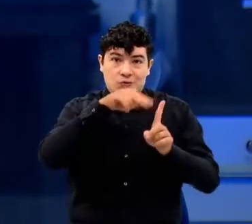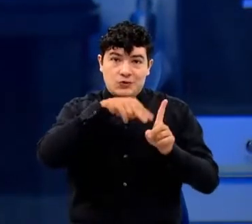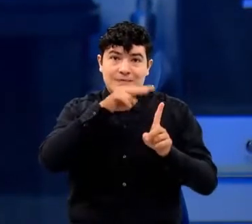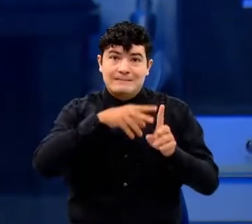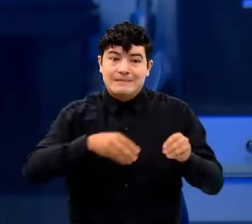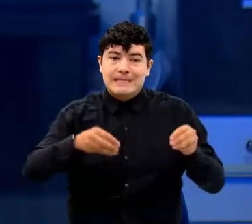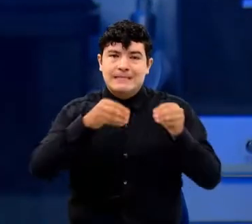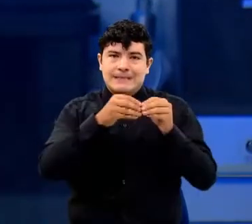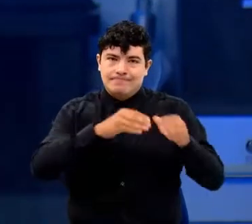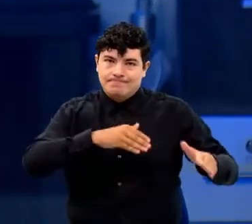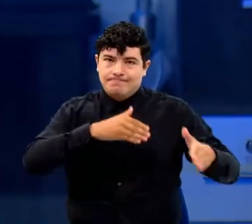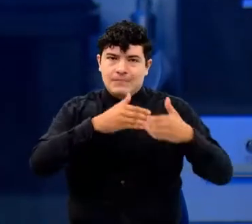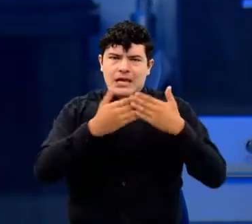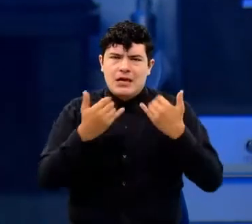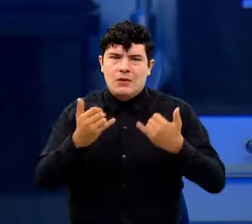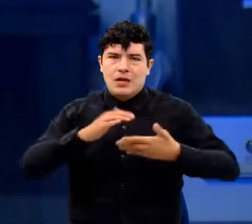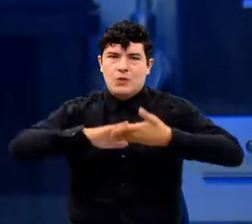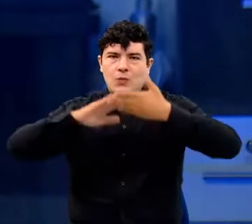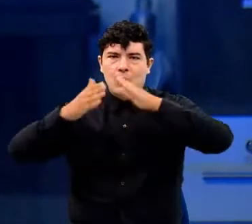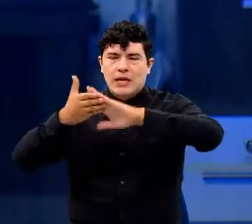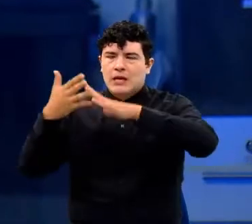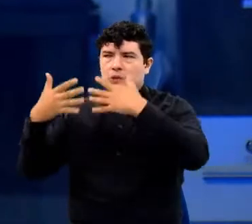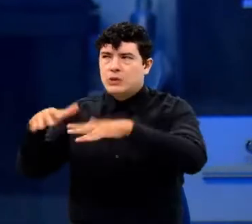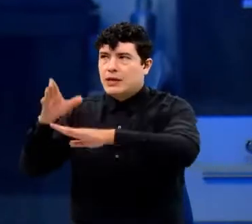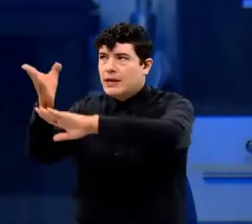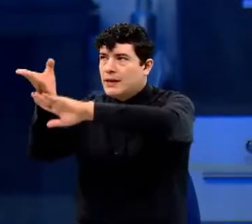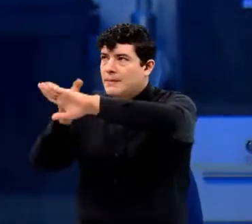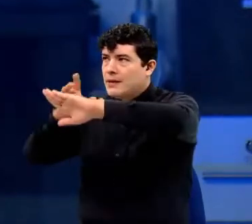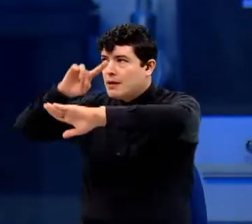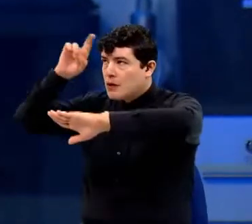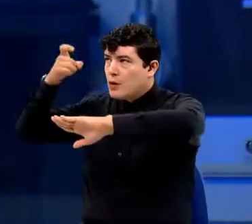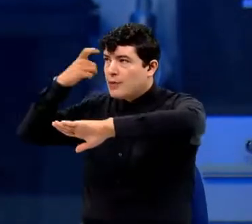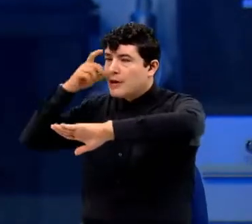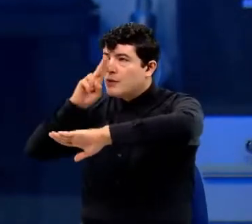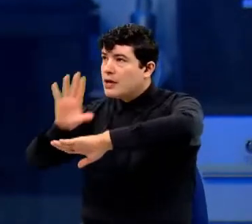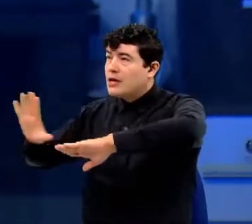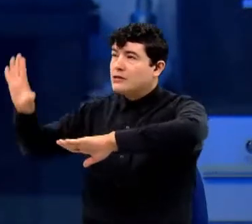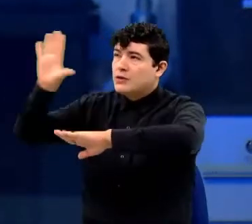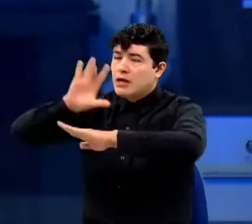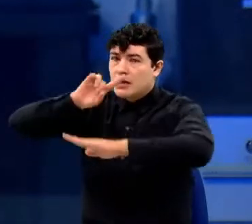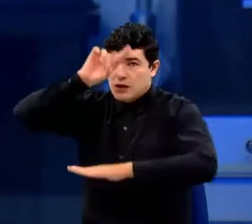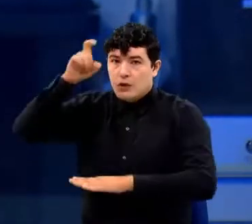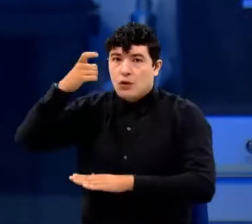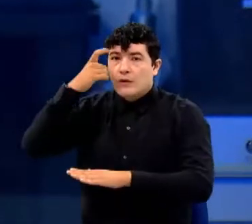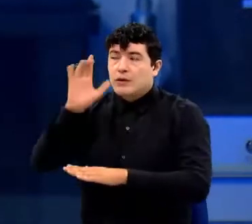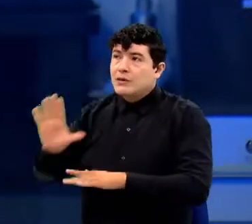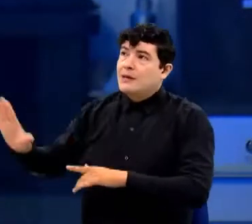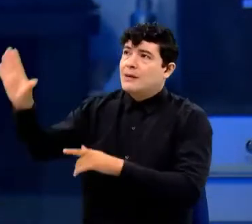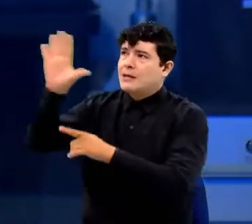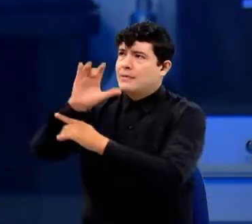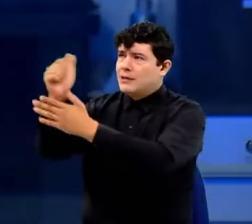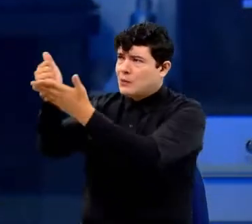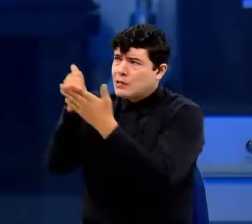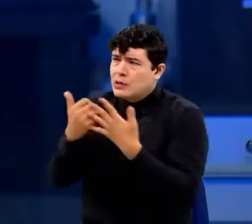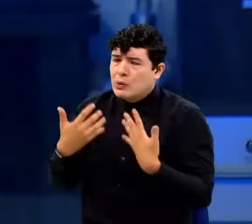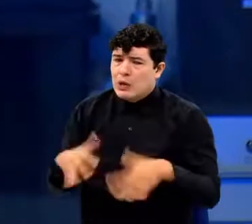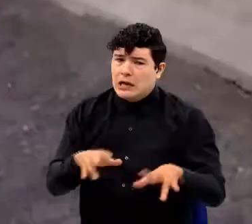pide ayuda de manera urgente al gobierno nacional y departamental, pues las pérdidas económicas son incalculables.